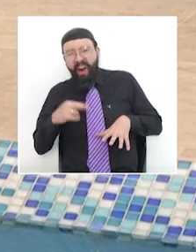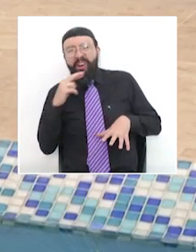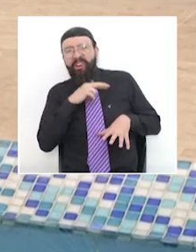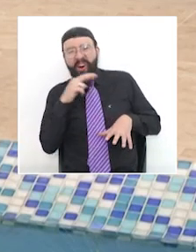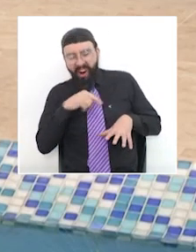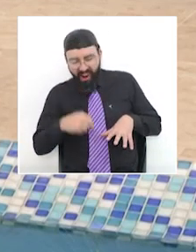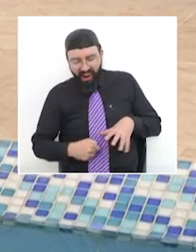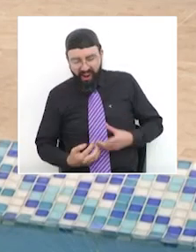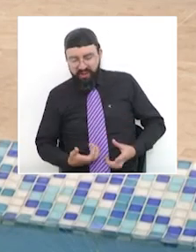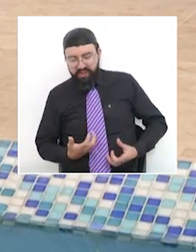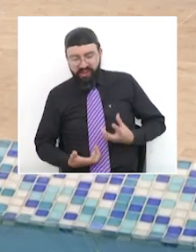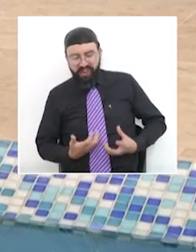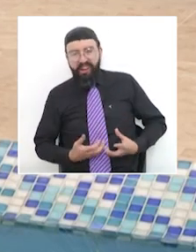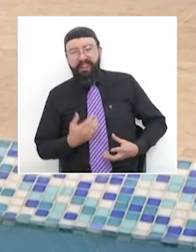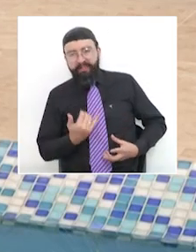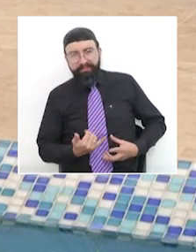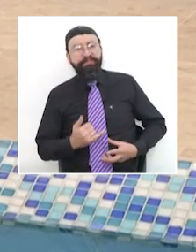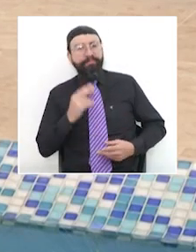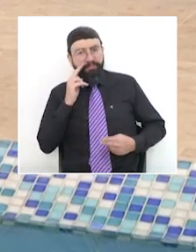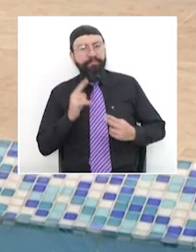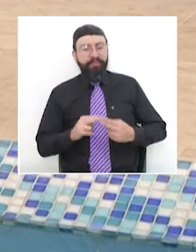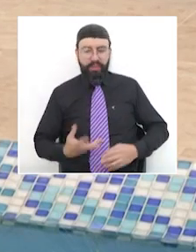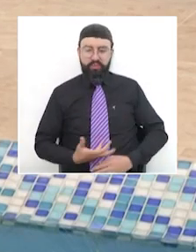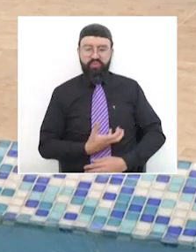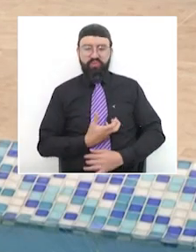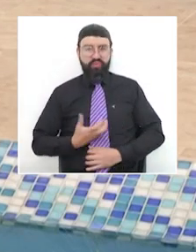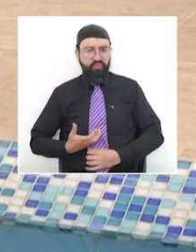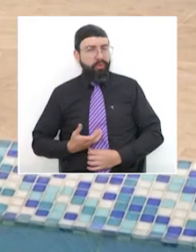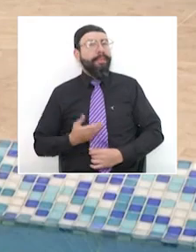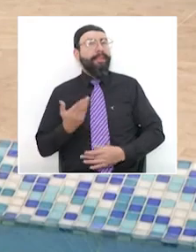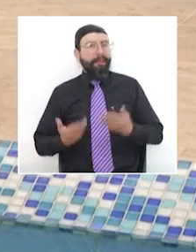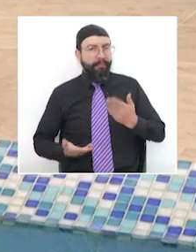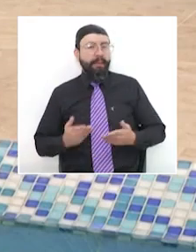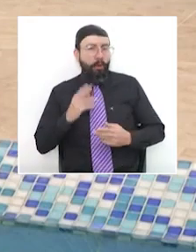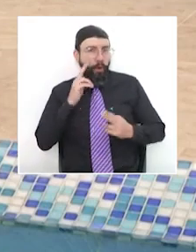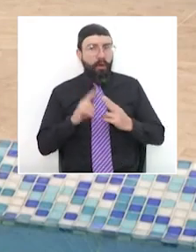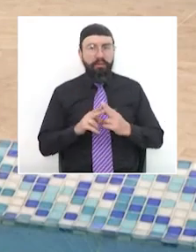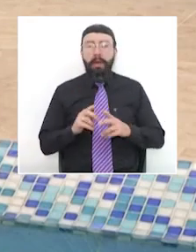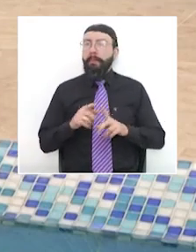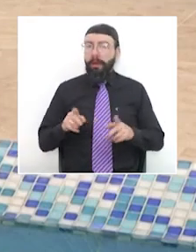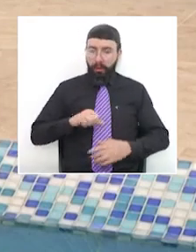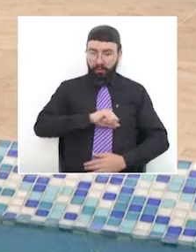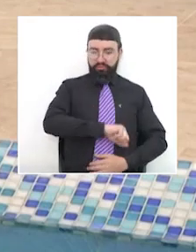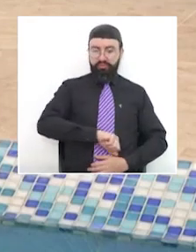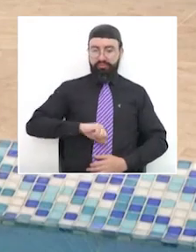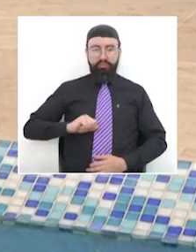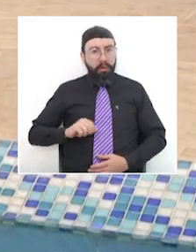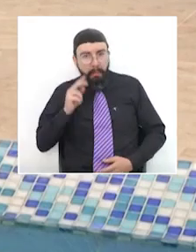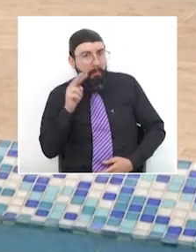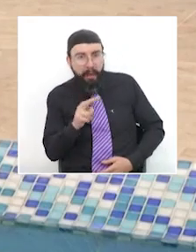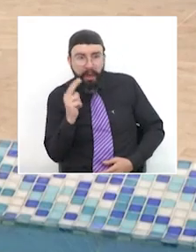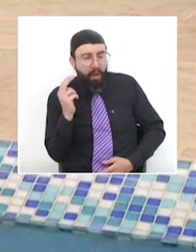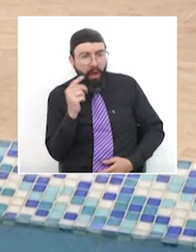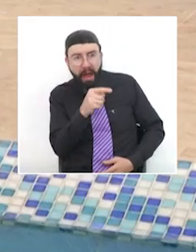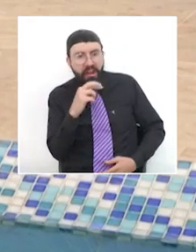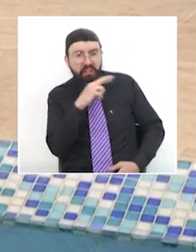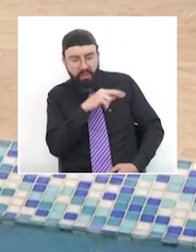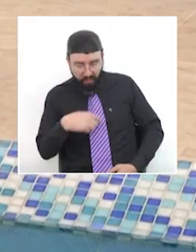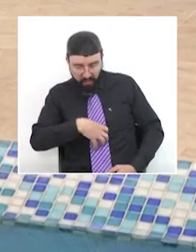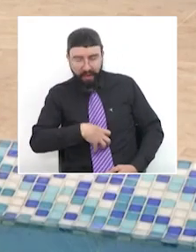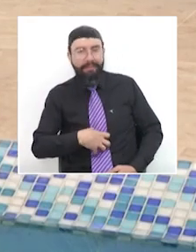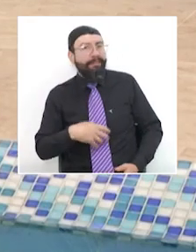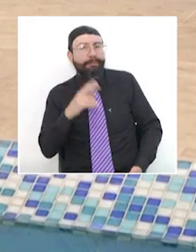enrojecimiento, que hay una zona de gastritis crónica, aguda, etcétera. Que es la endoscopia. Que es la endoscopia, o sea que digamos que